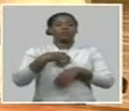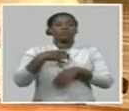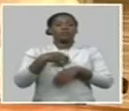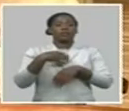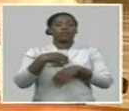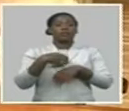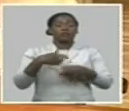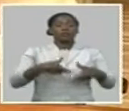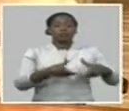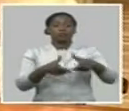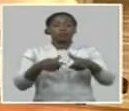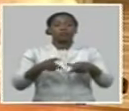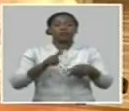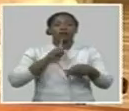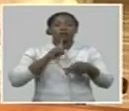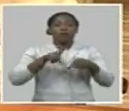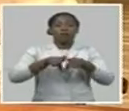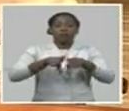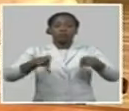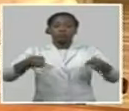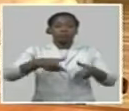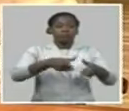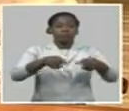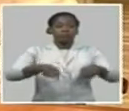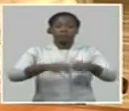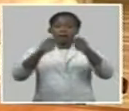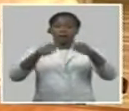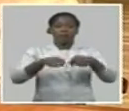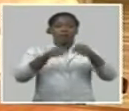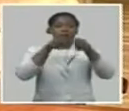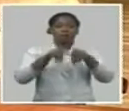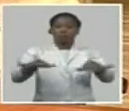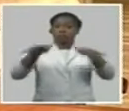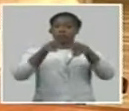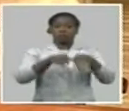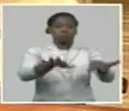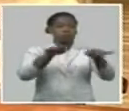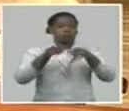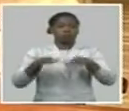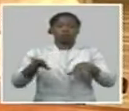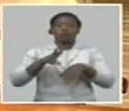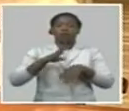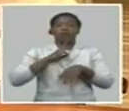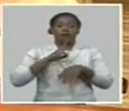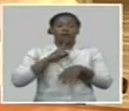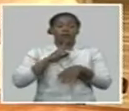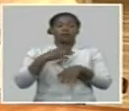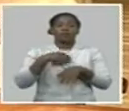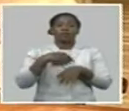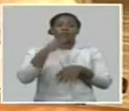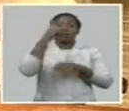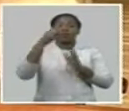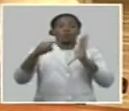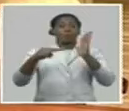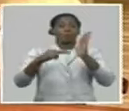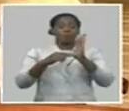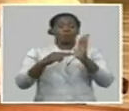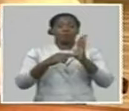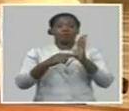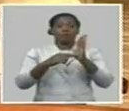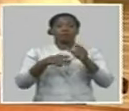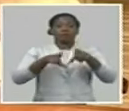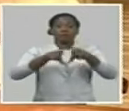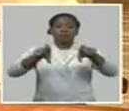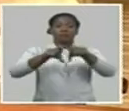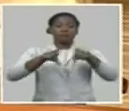en conductora hoy tenemos 66 el salidero en conductor y tenemos 2000 salideros en la red iniciamos en meco